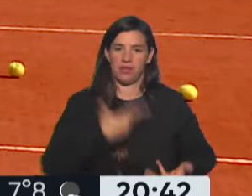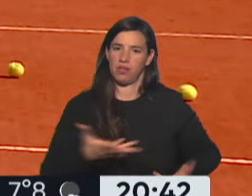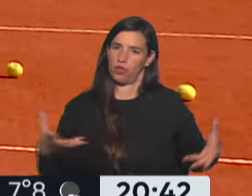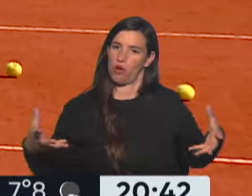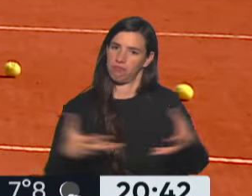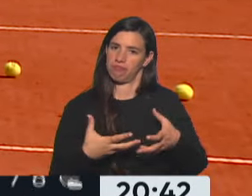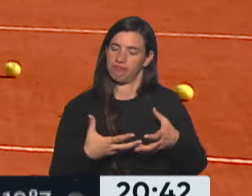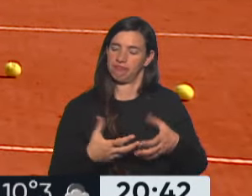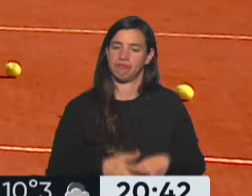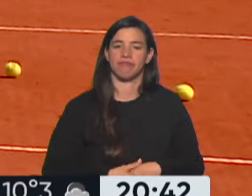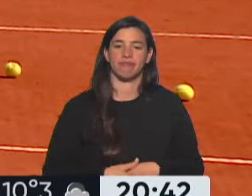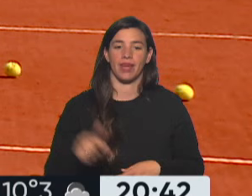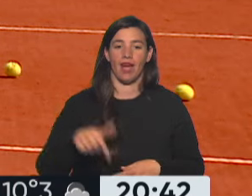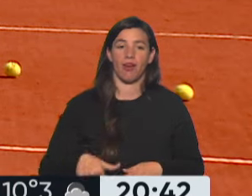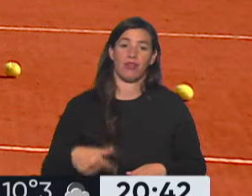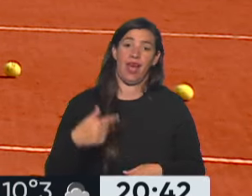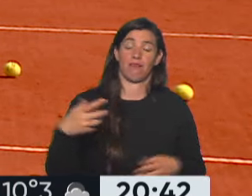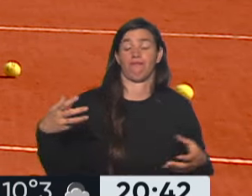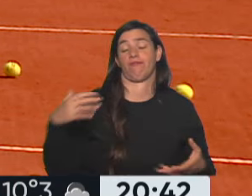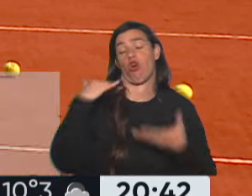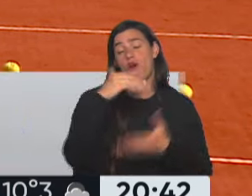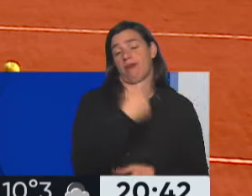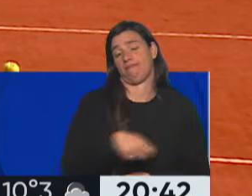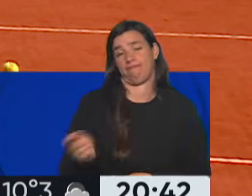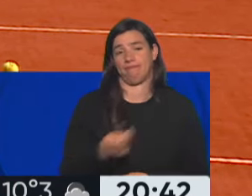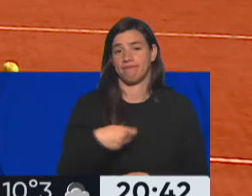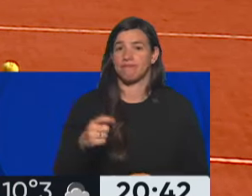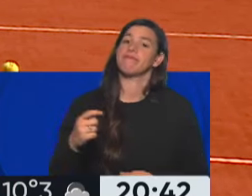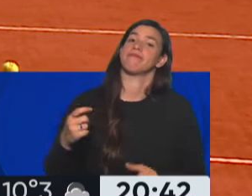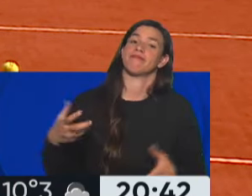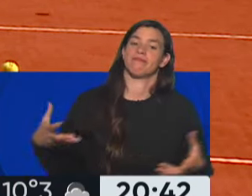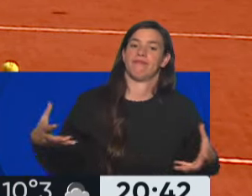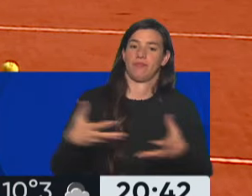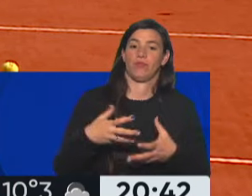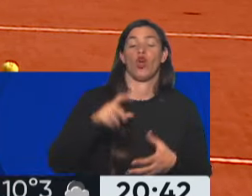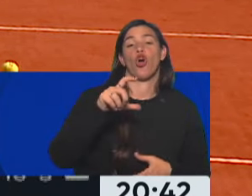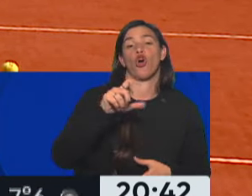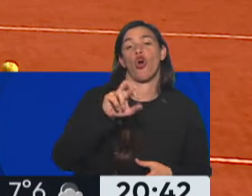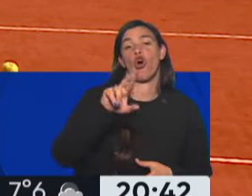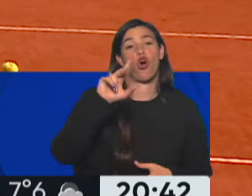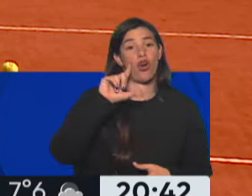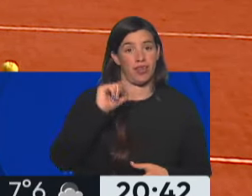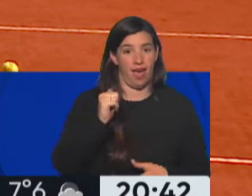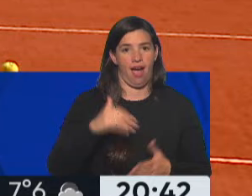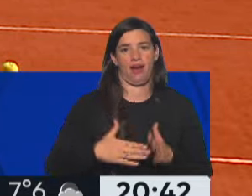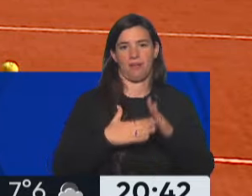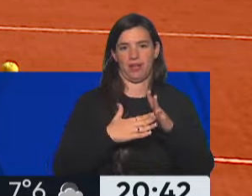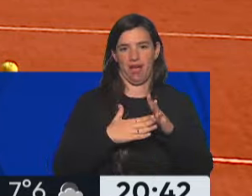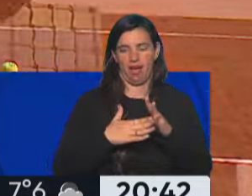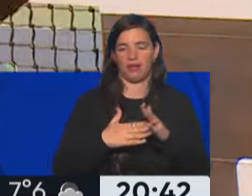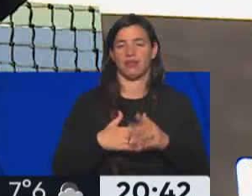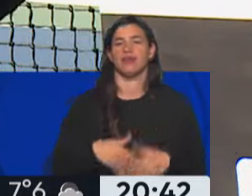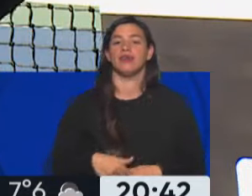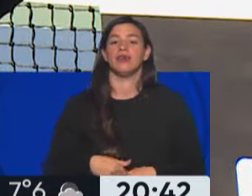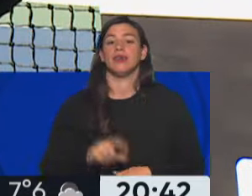de viaje para la Copa Davis, emprendimiento importante para el capitán Guillermo Coria y su equipo, dos de sus referentes más importantes,